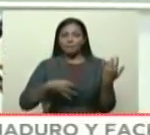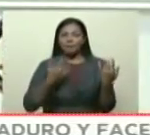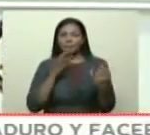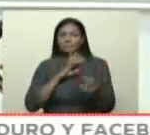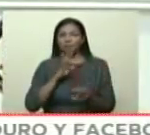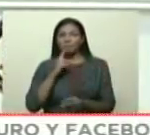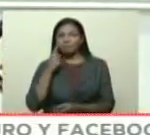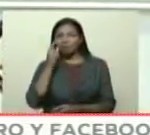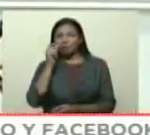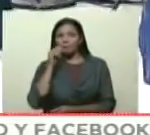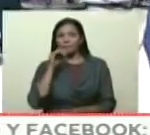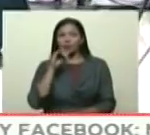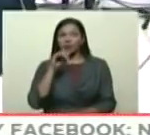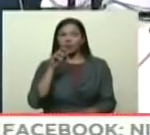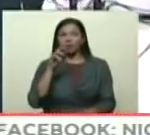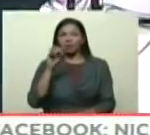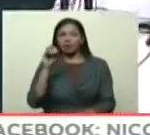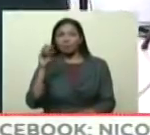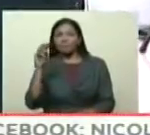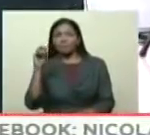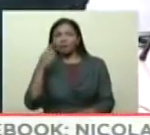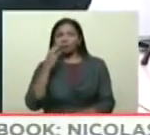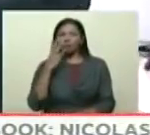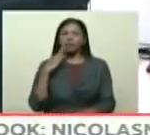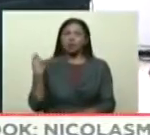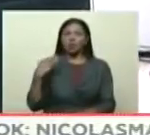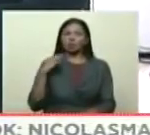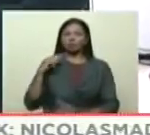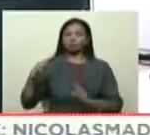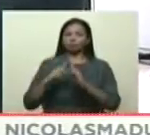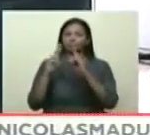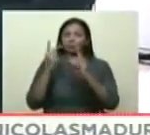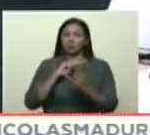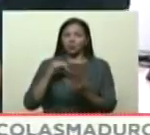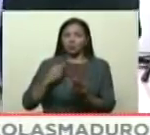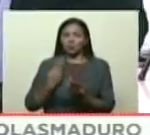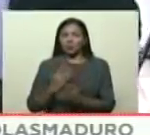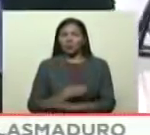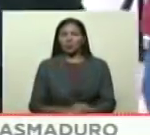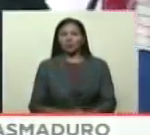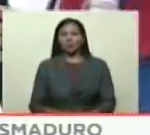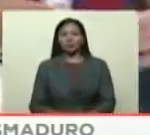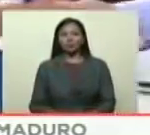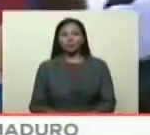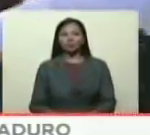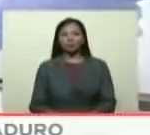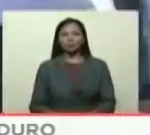Enigma, donde la juventud nos encontramos.